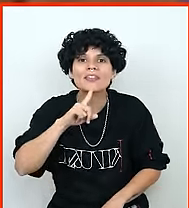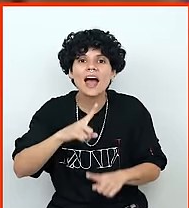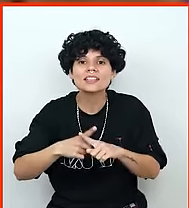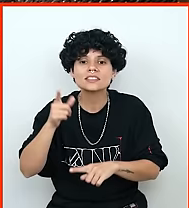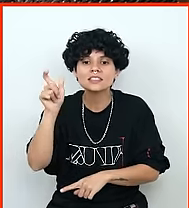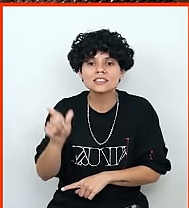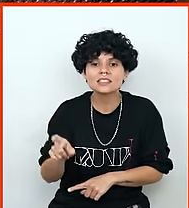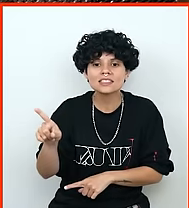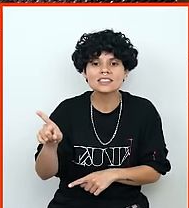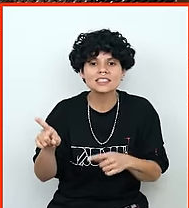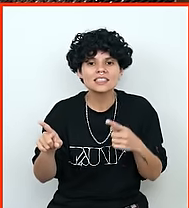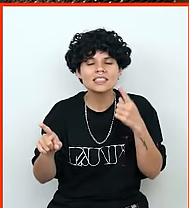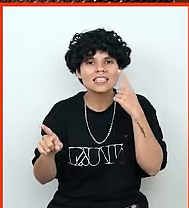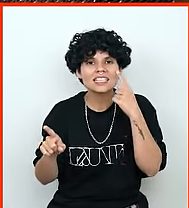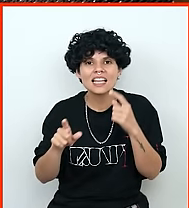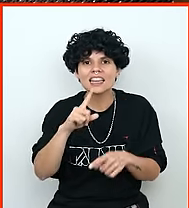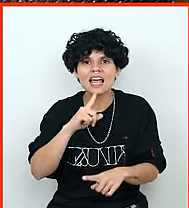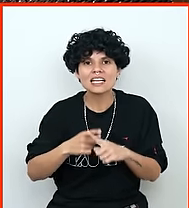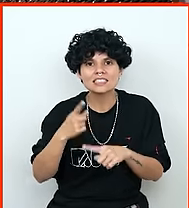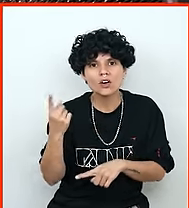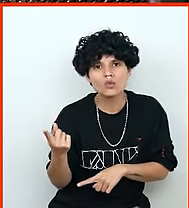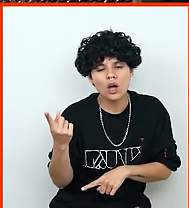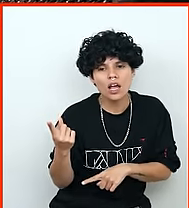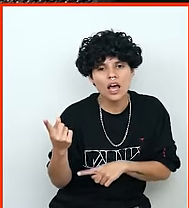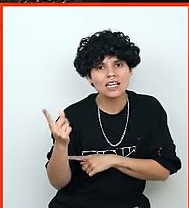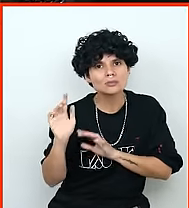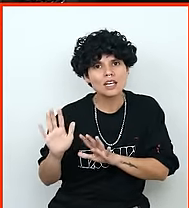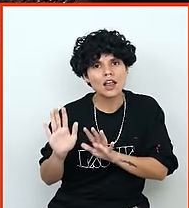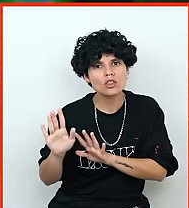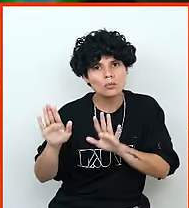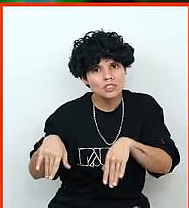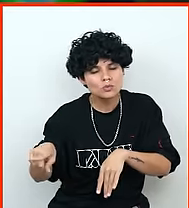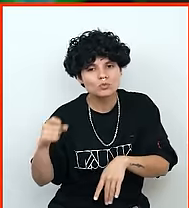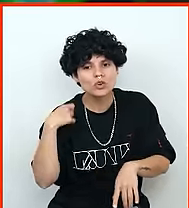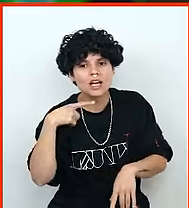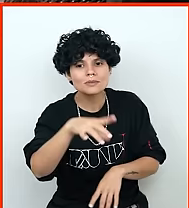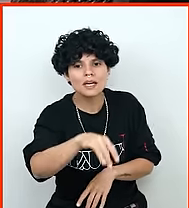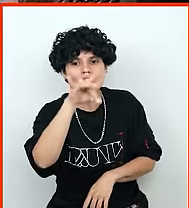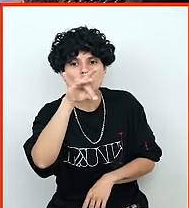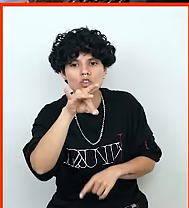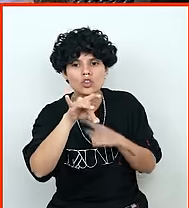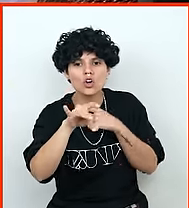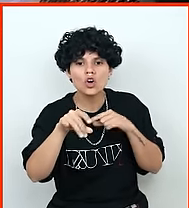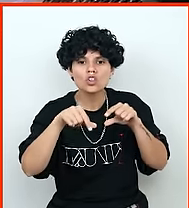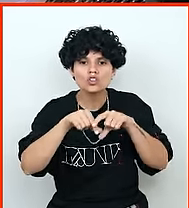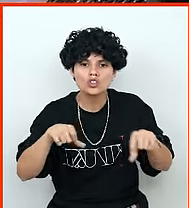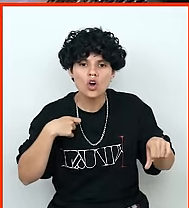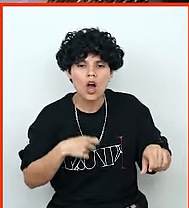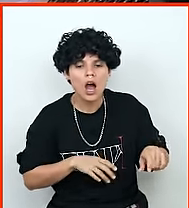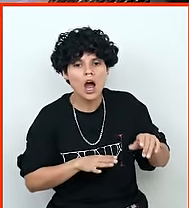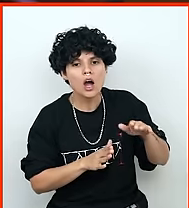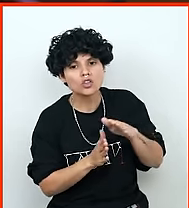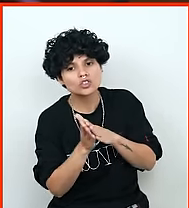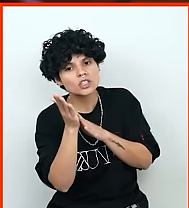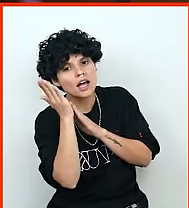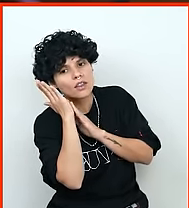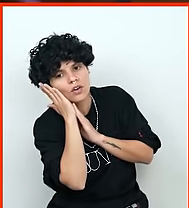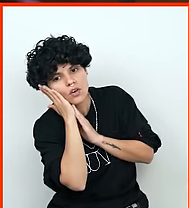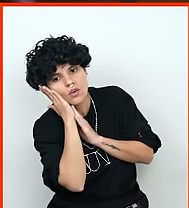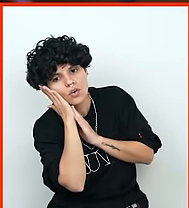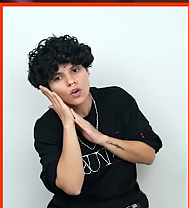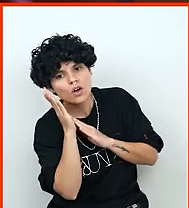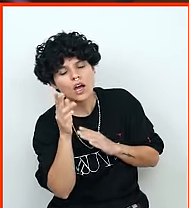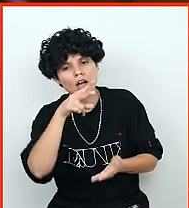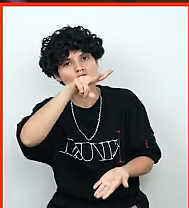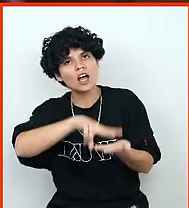un taxista. Ese que es el taxista que yo vería que estaba, que yo después vería que estaba afuera esperando. Y ese taxista me encuentra a las 8 de la tarde y me encuentra acostado. Yo,